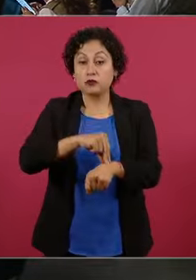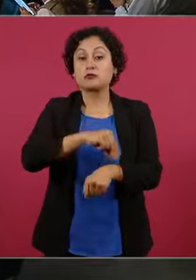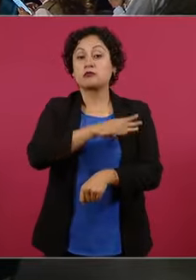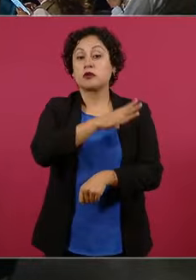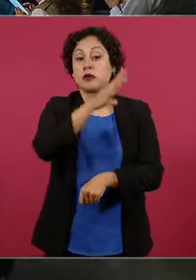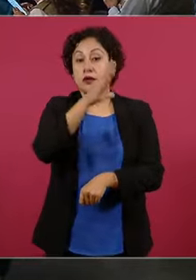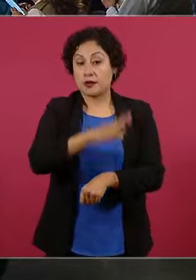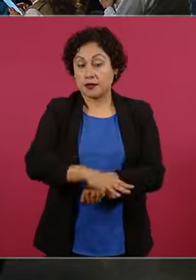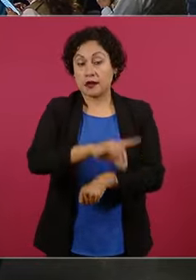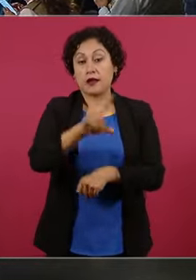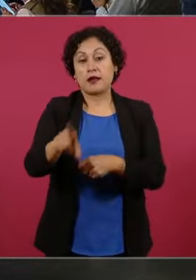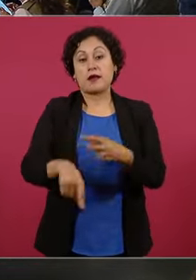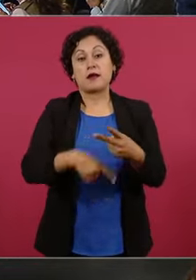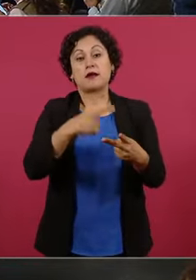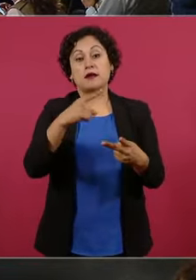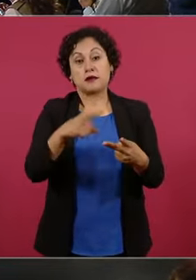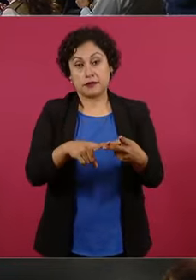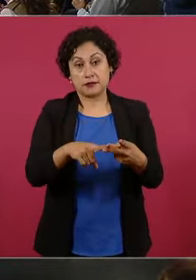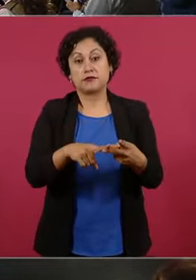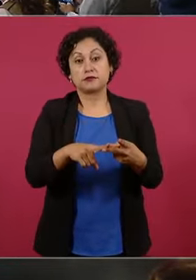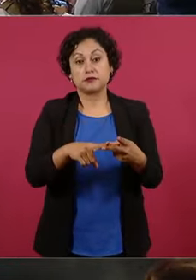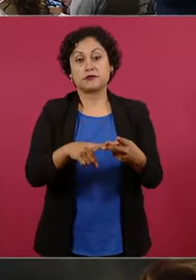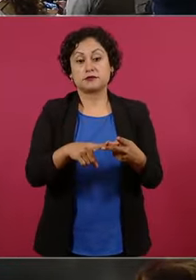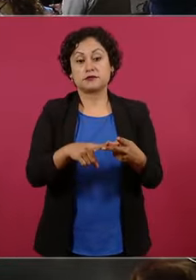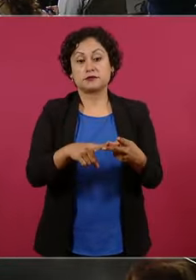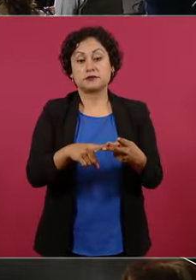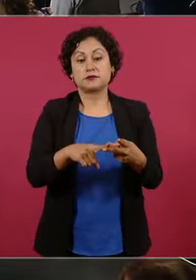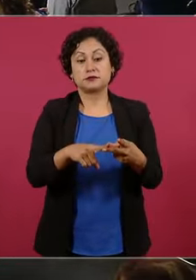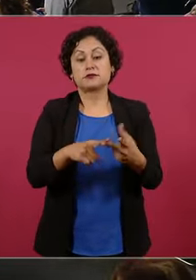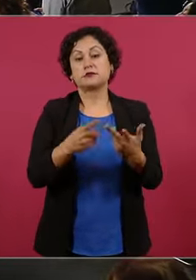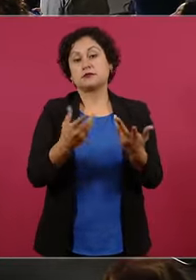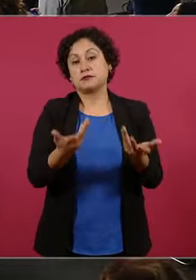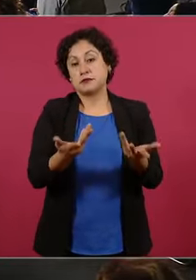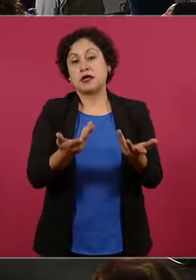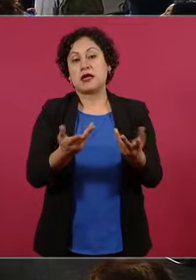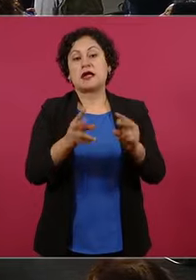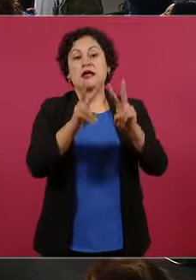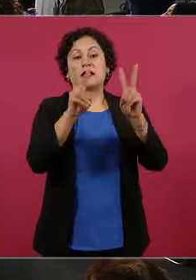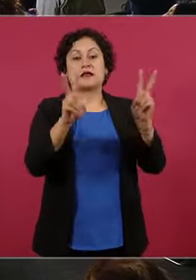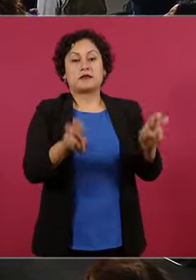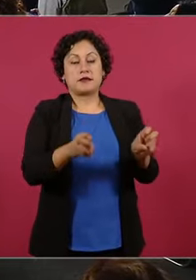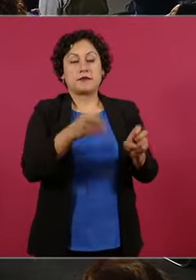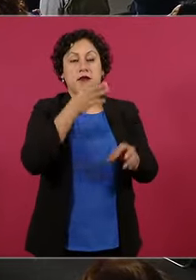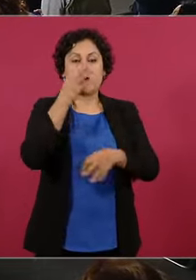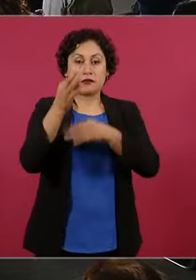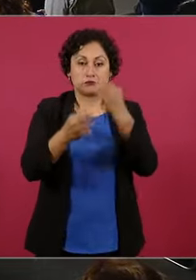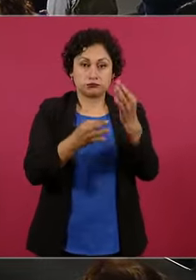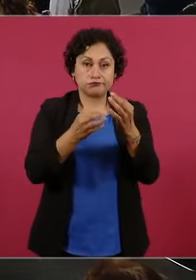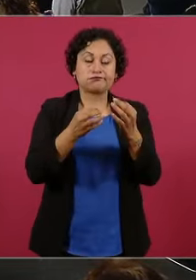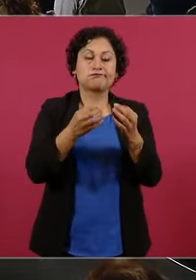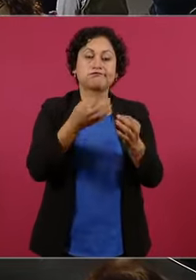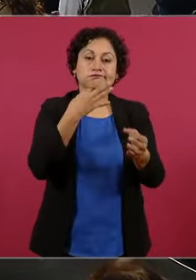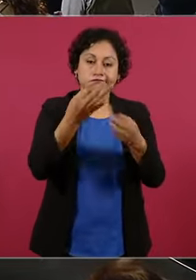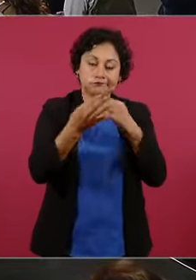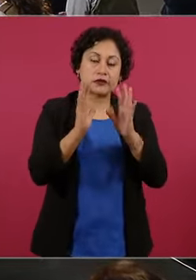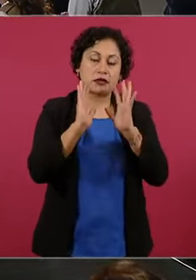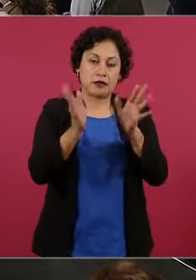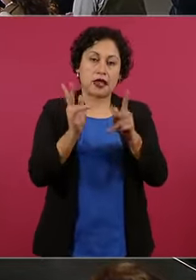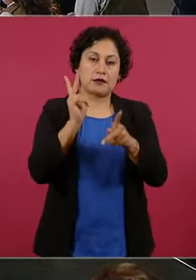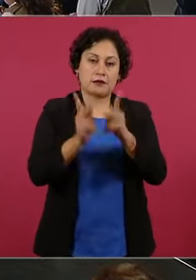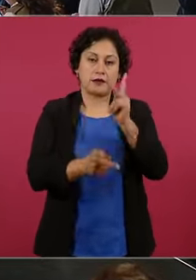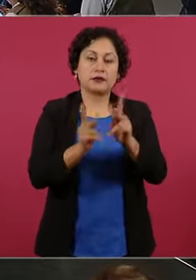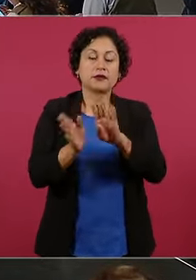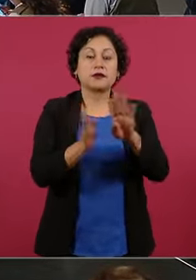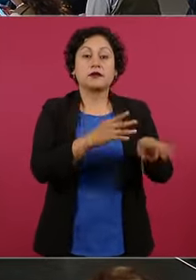generales, el abasto de medicamentos, bueno, pues ya platicamos de esto, pero quiero decirle que esta denuncia pues nos llegó